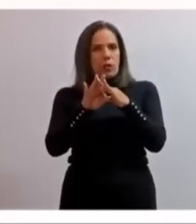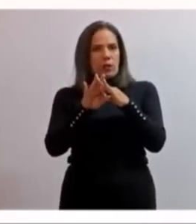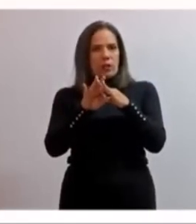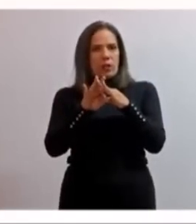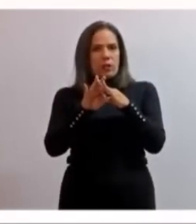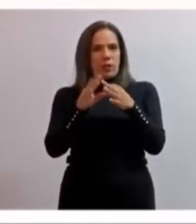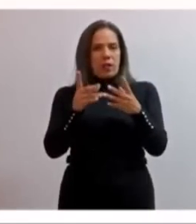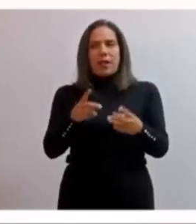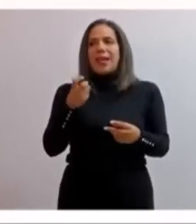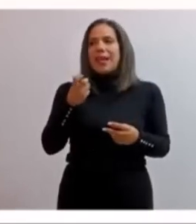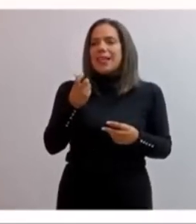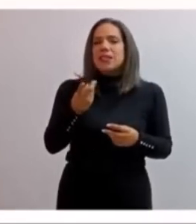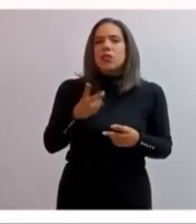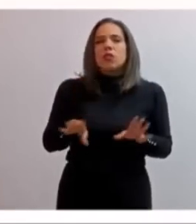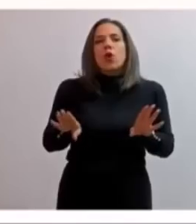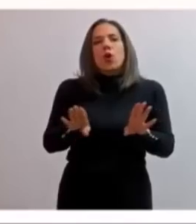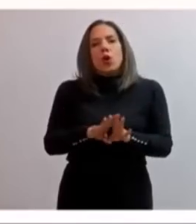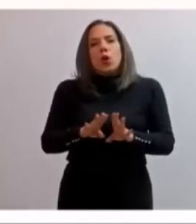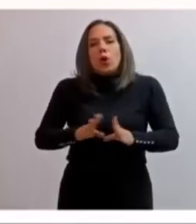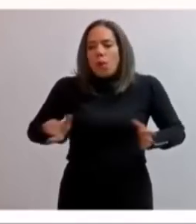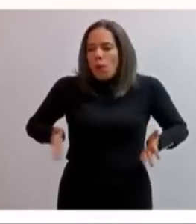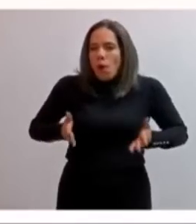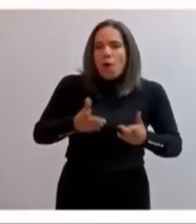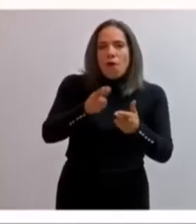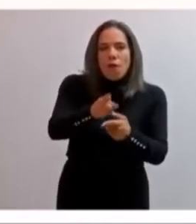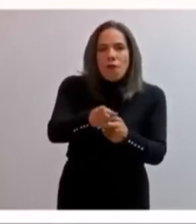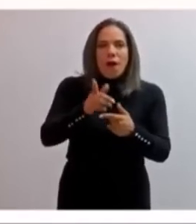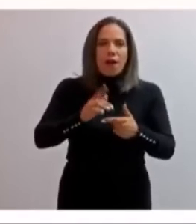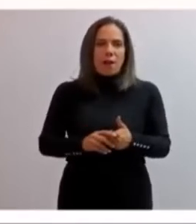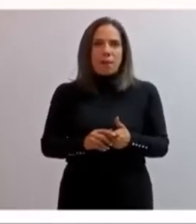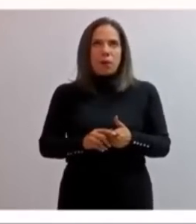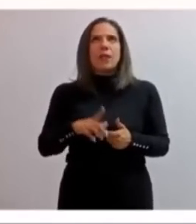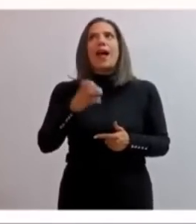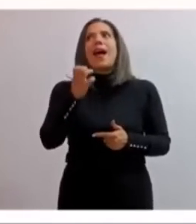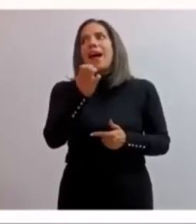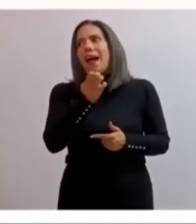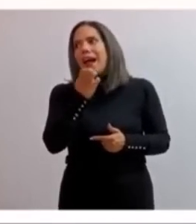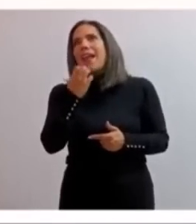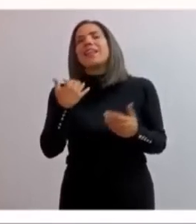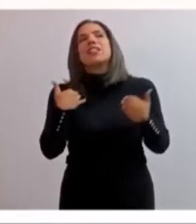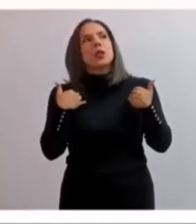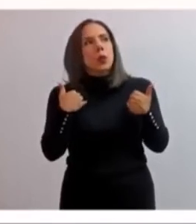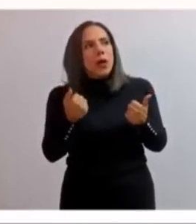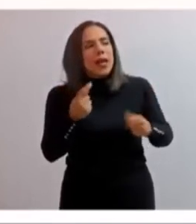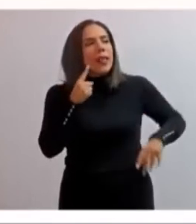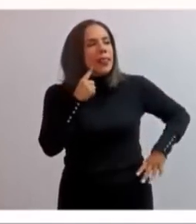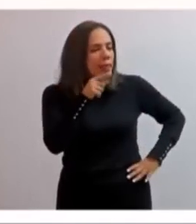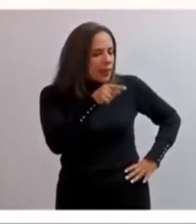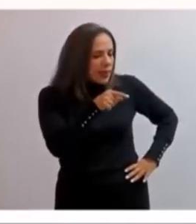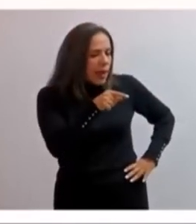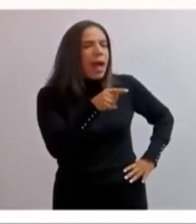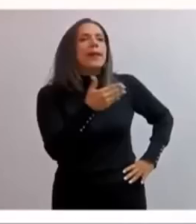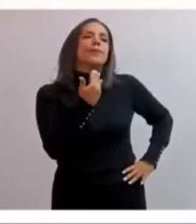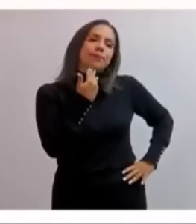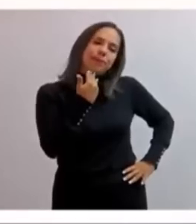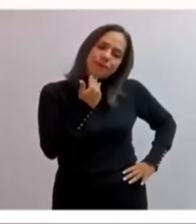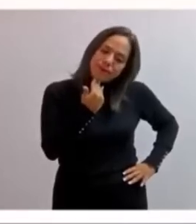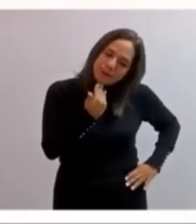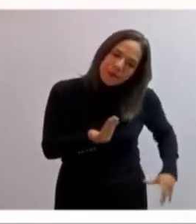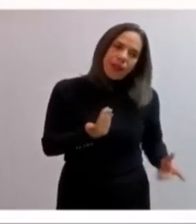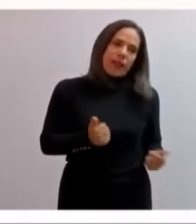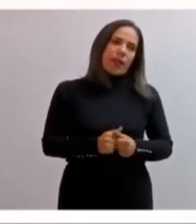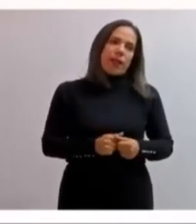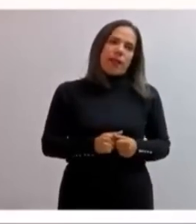rehacer que la escuela vaya de alguna manera teniendo incidencia en lo que pasa en su entorno, aunque sea poquito, o